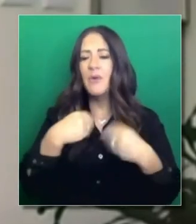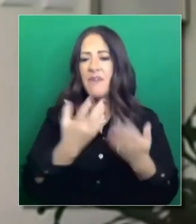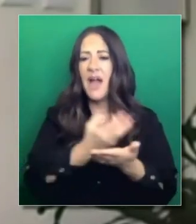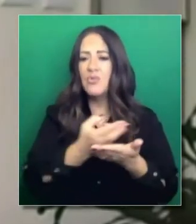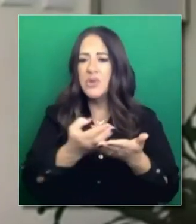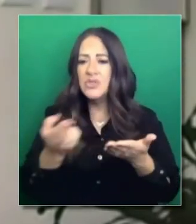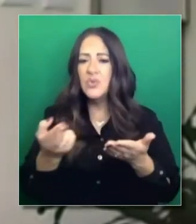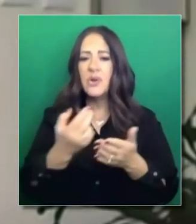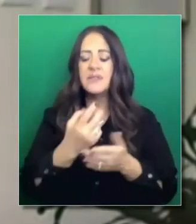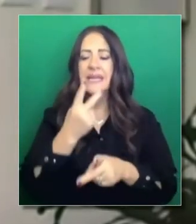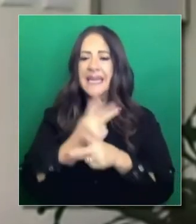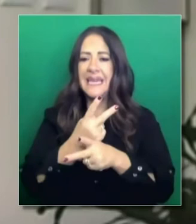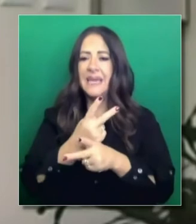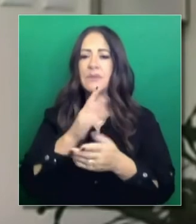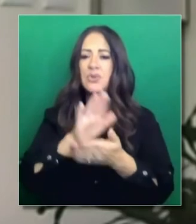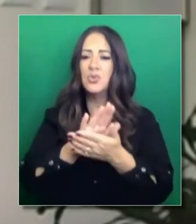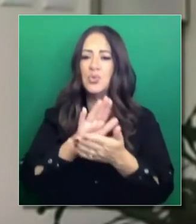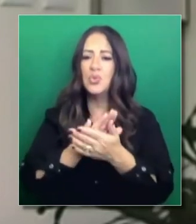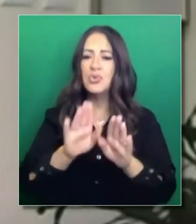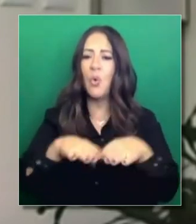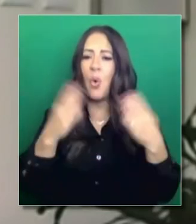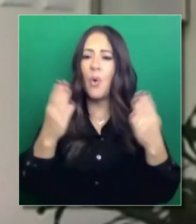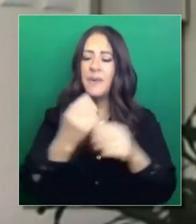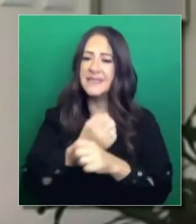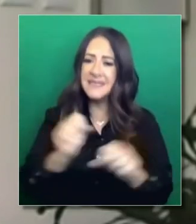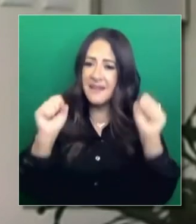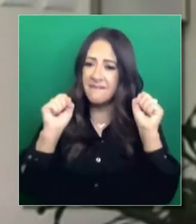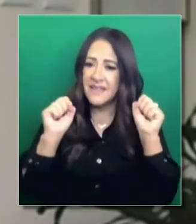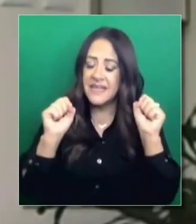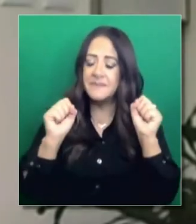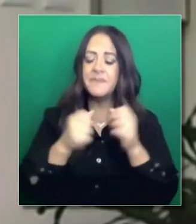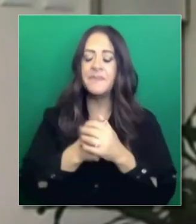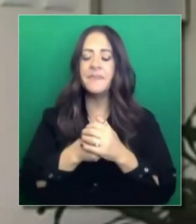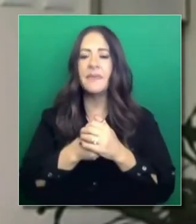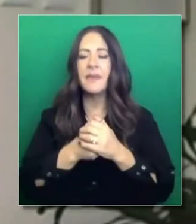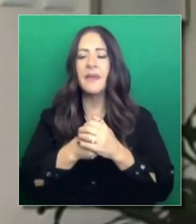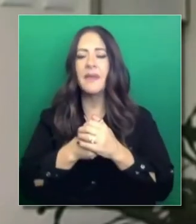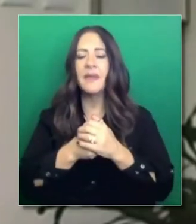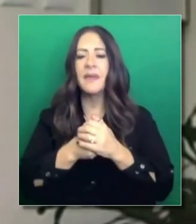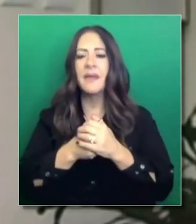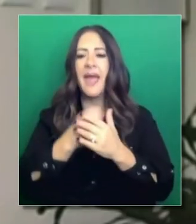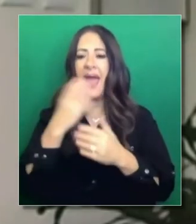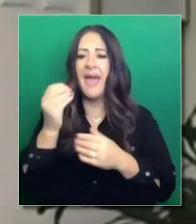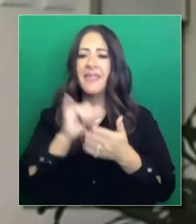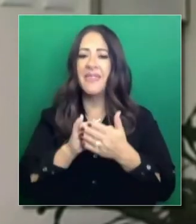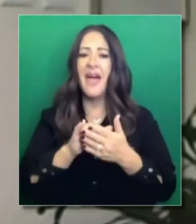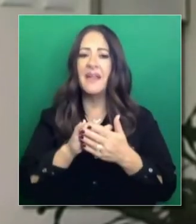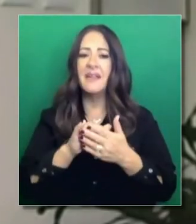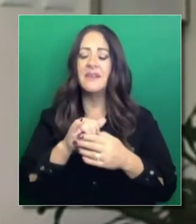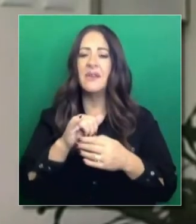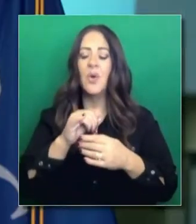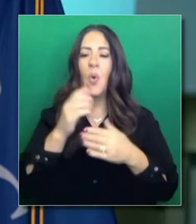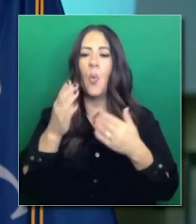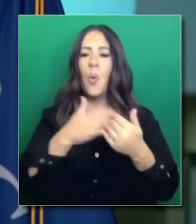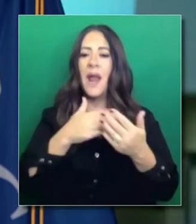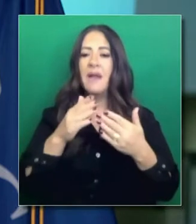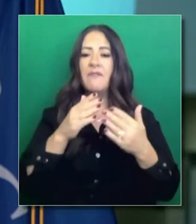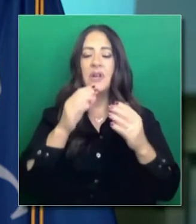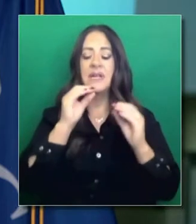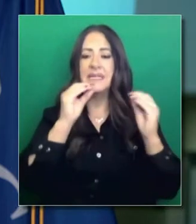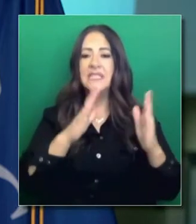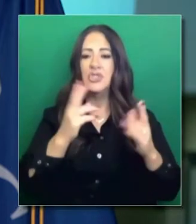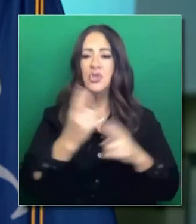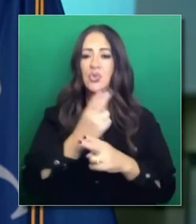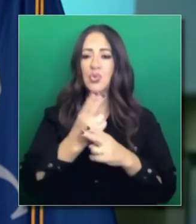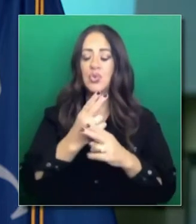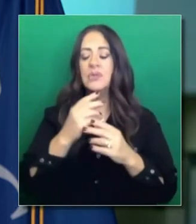tengan los recursos necesarios para mantener las escuelas abiertas de una manera segura, de tal modo que sus